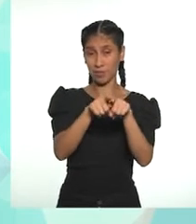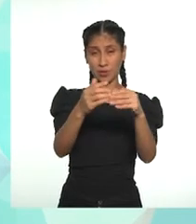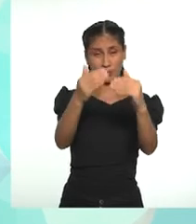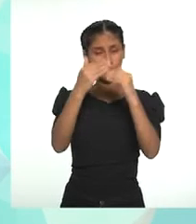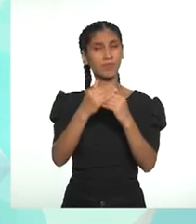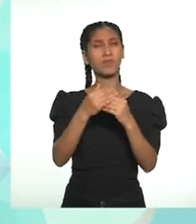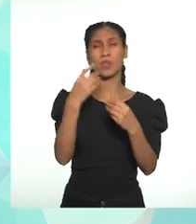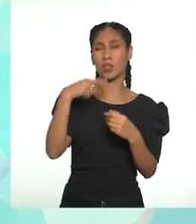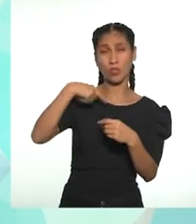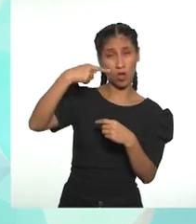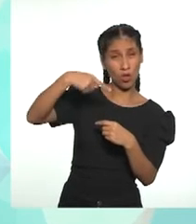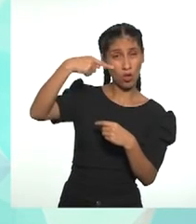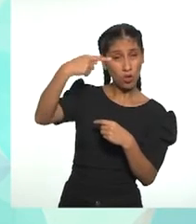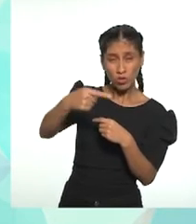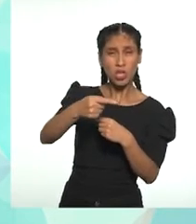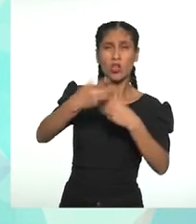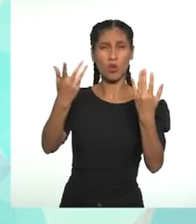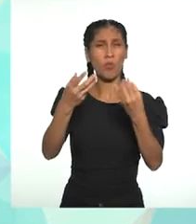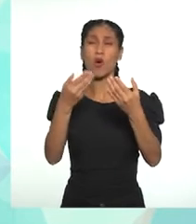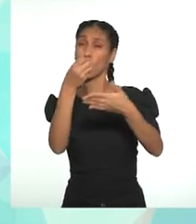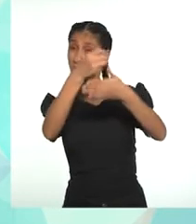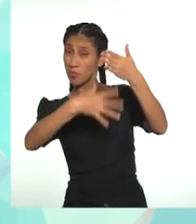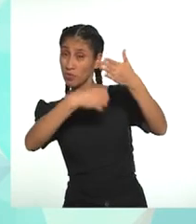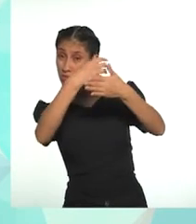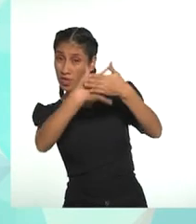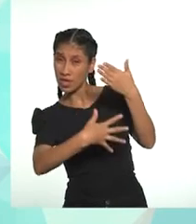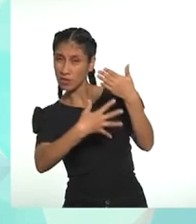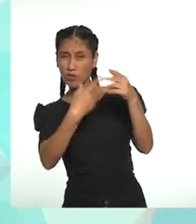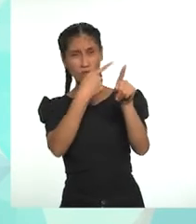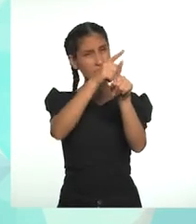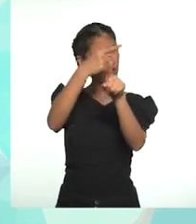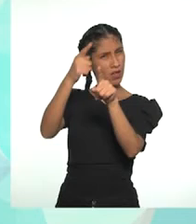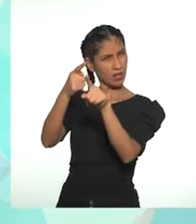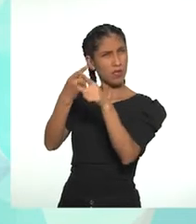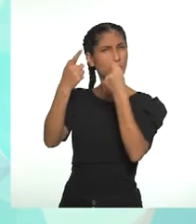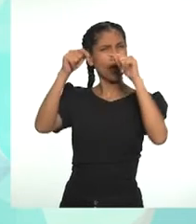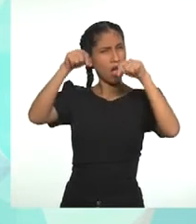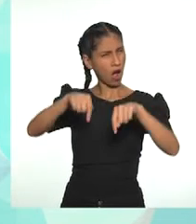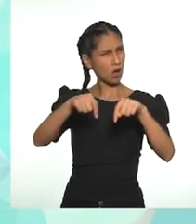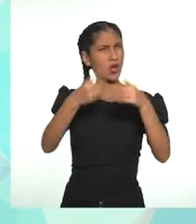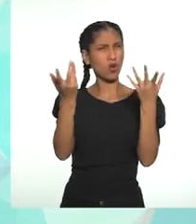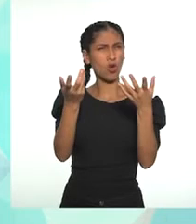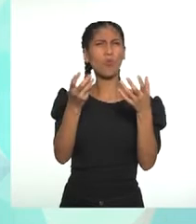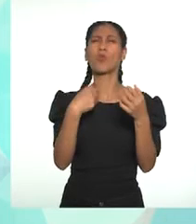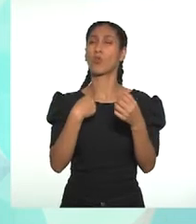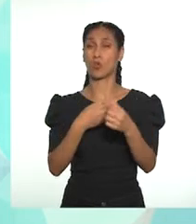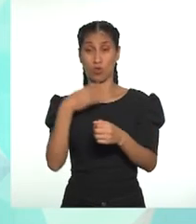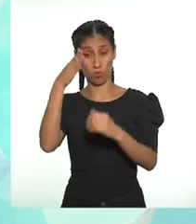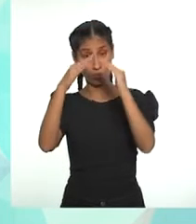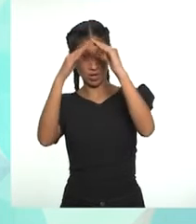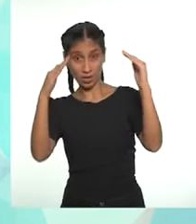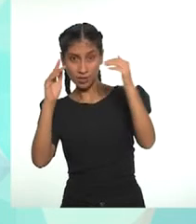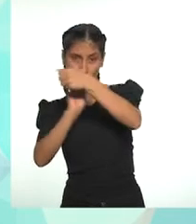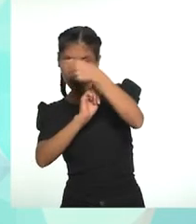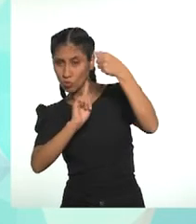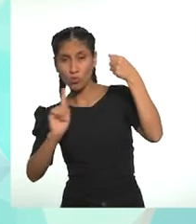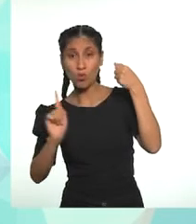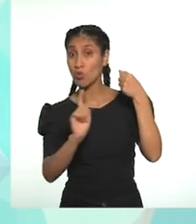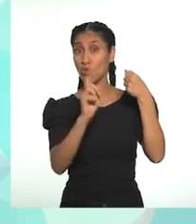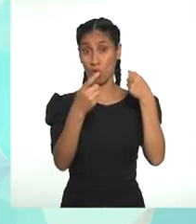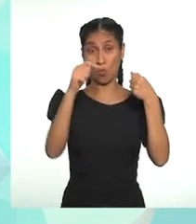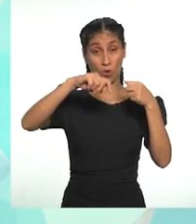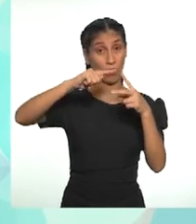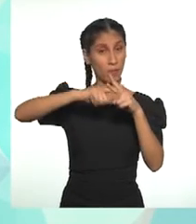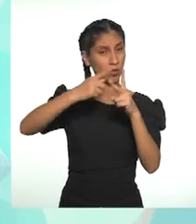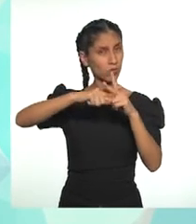muchos tipos de textos instructivos en nuestra vida cotidiana. Lo más importante hoy en día es los pasos que debemos seguir al llegar a casa, ya que